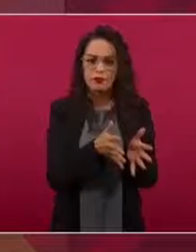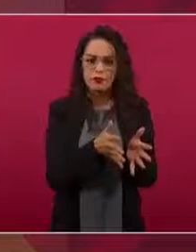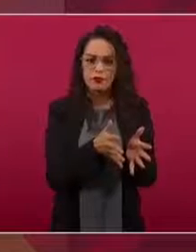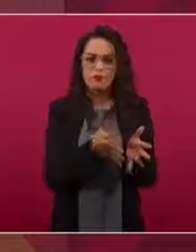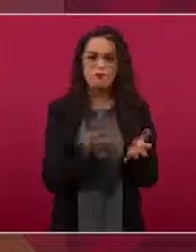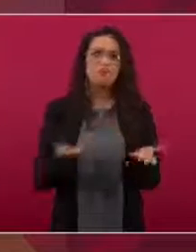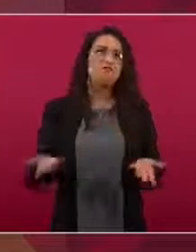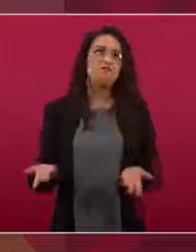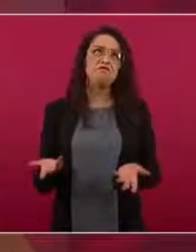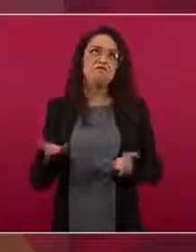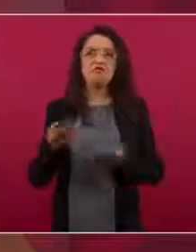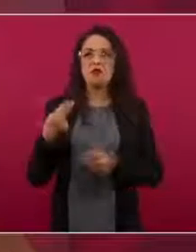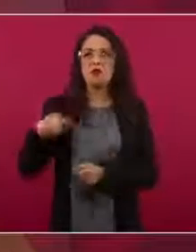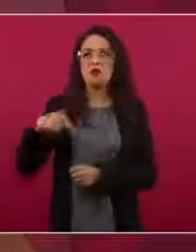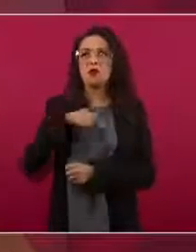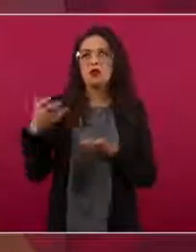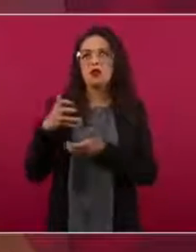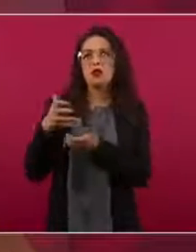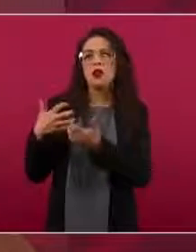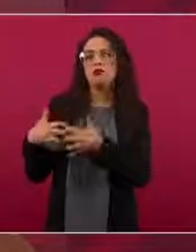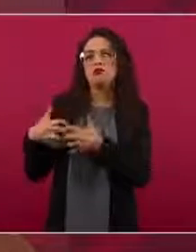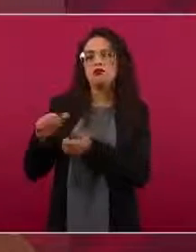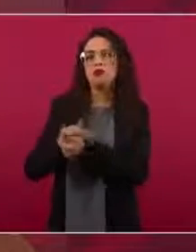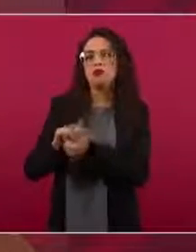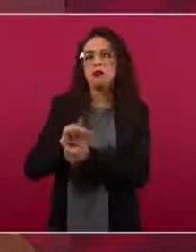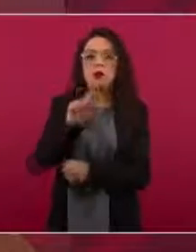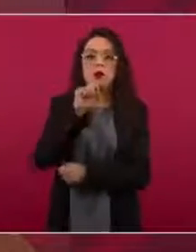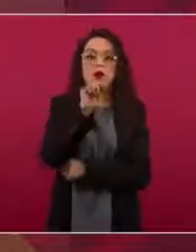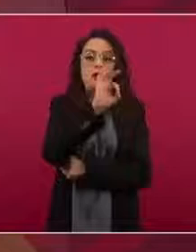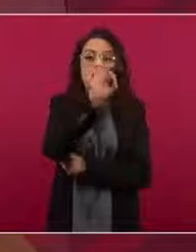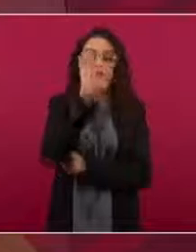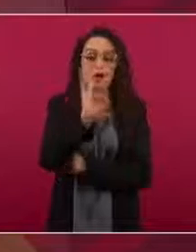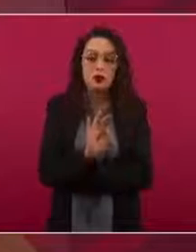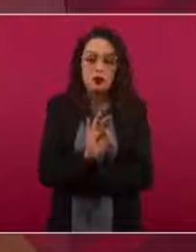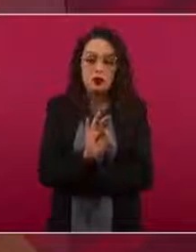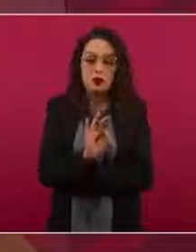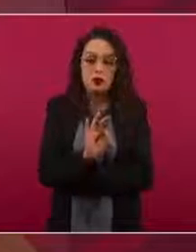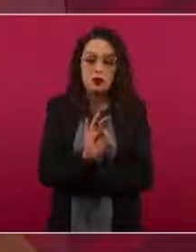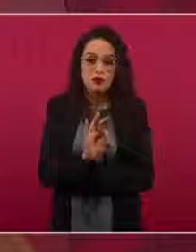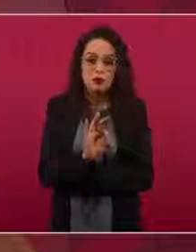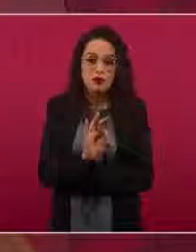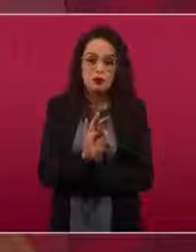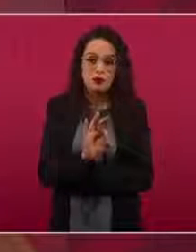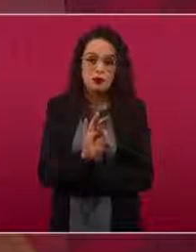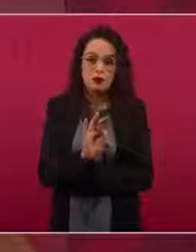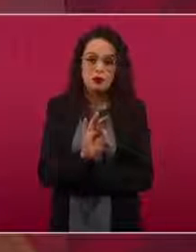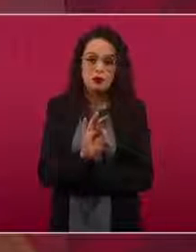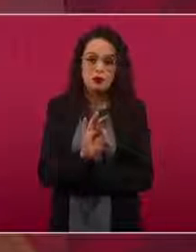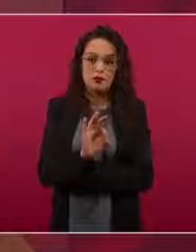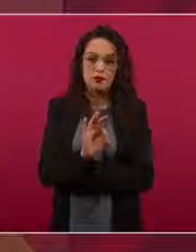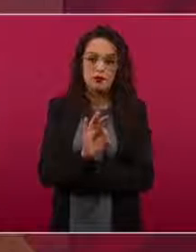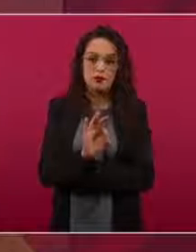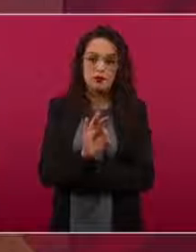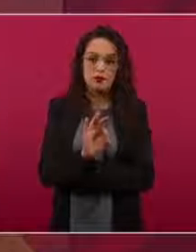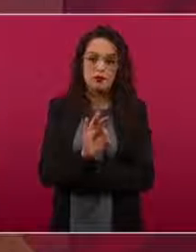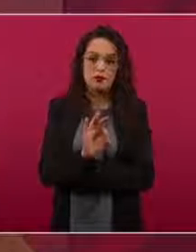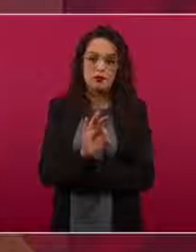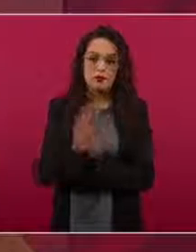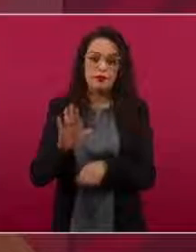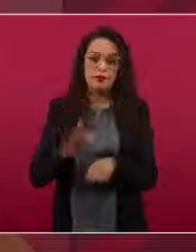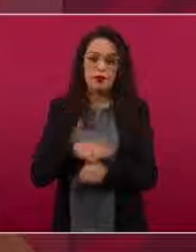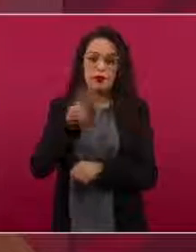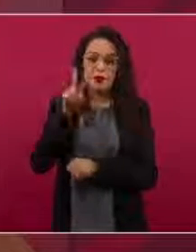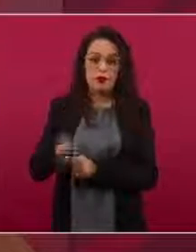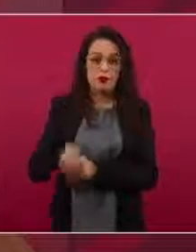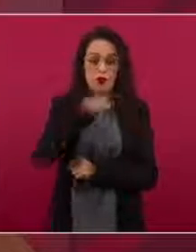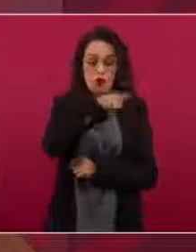procesando 20% de su capacidad de estas refinerías. Las encontramos en 30%